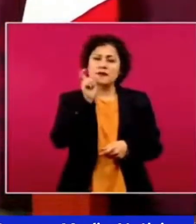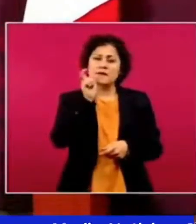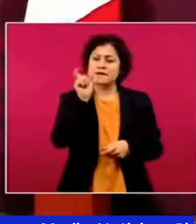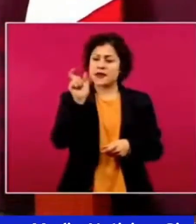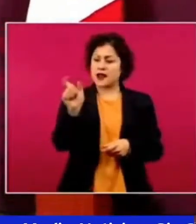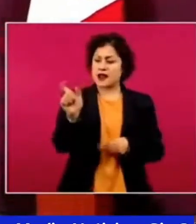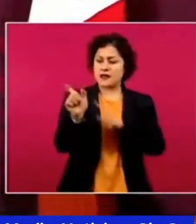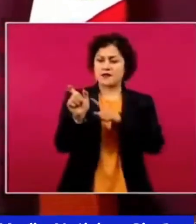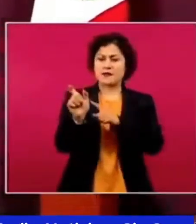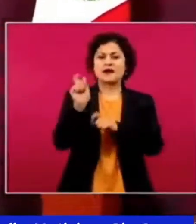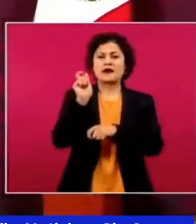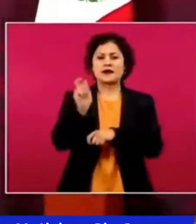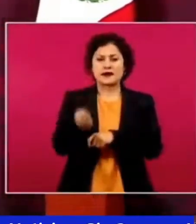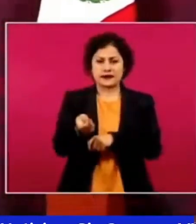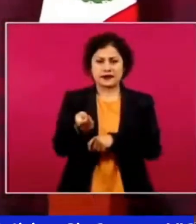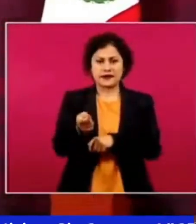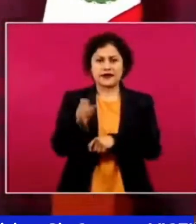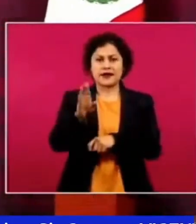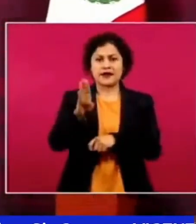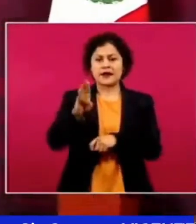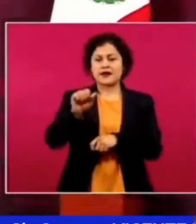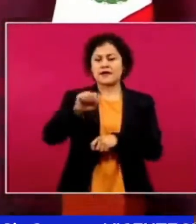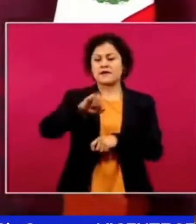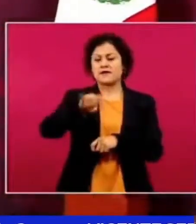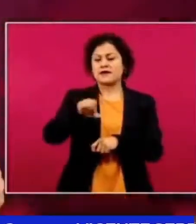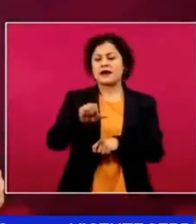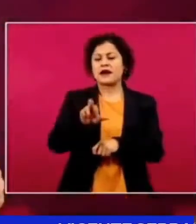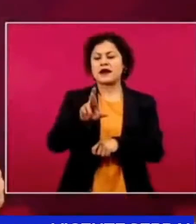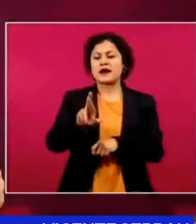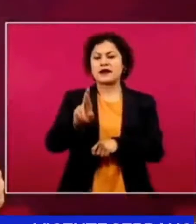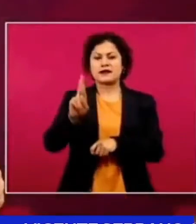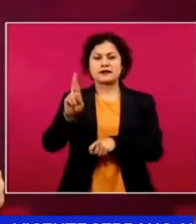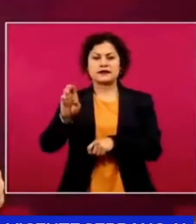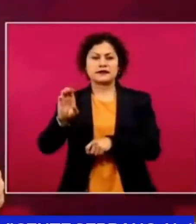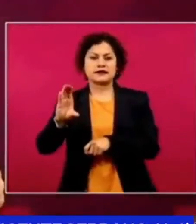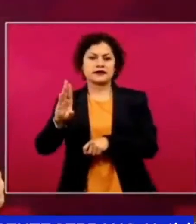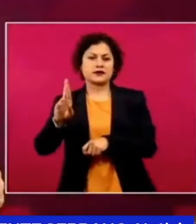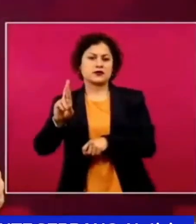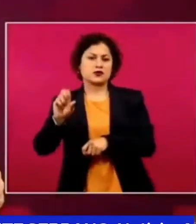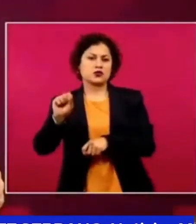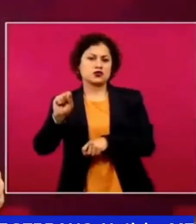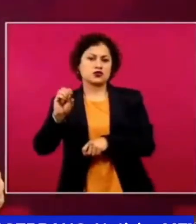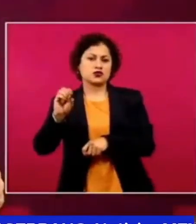bajar recursos, porque yo estoy bajando recursos.